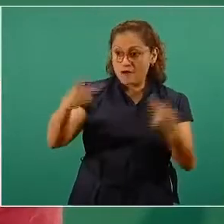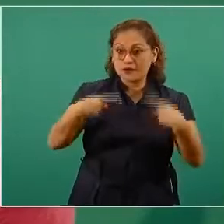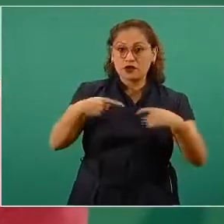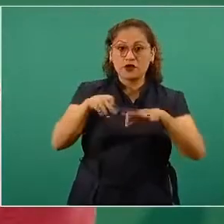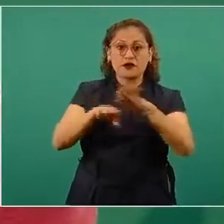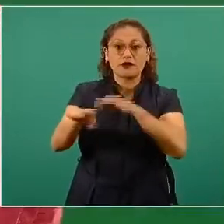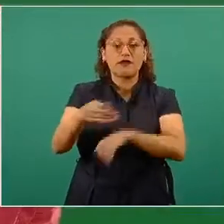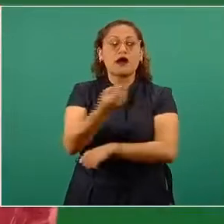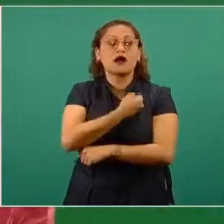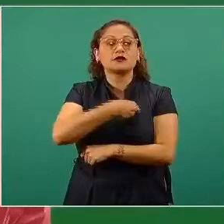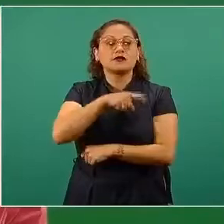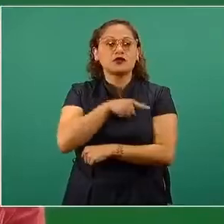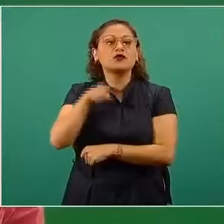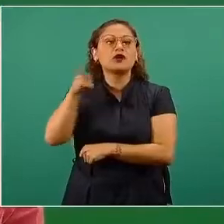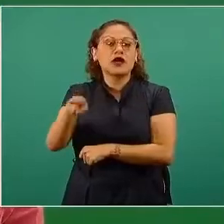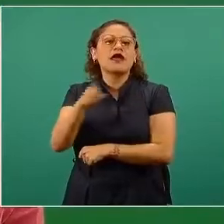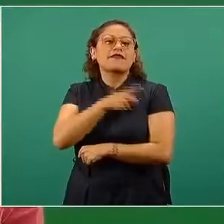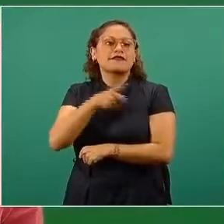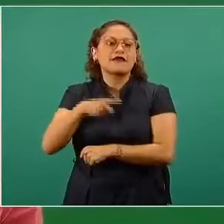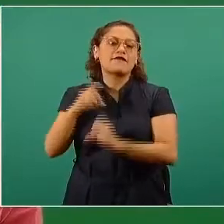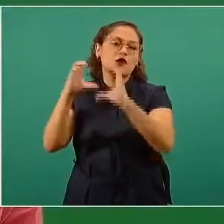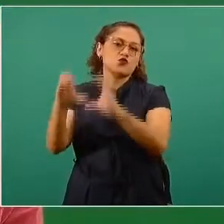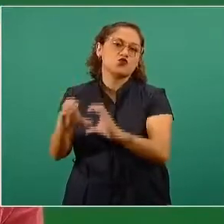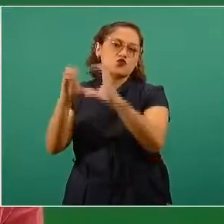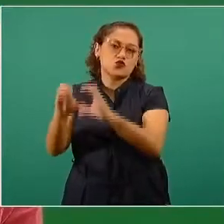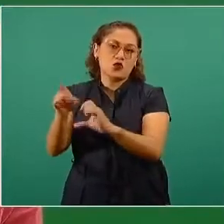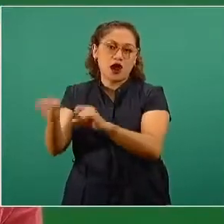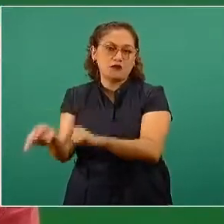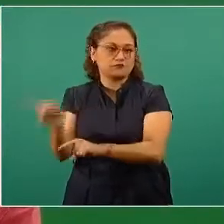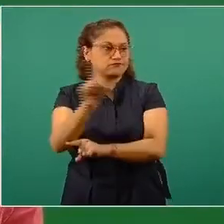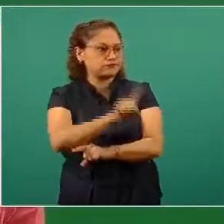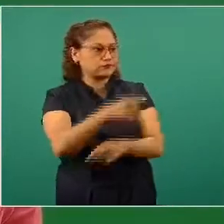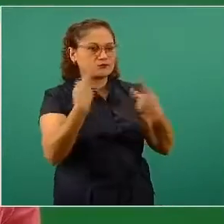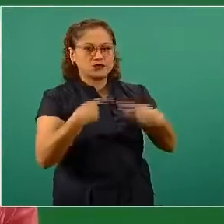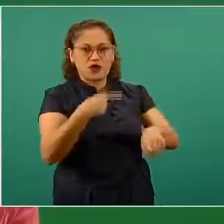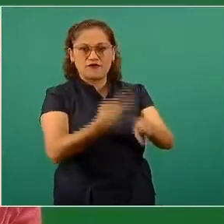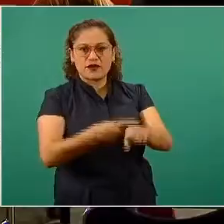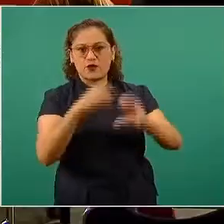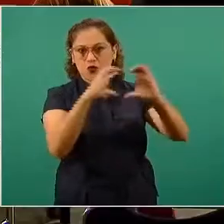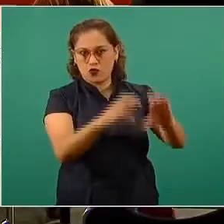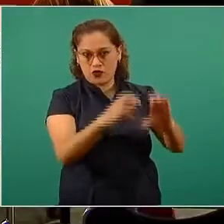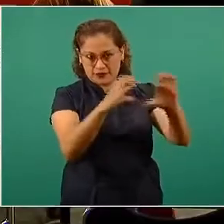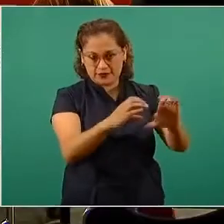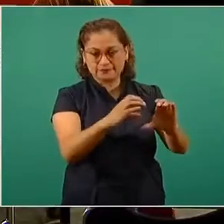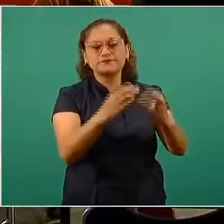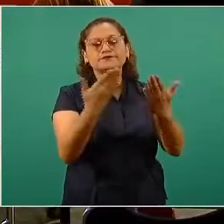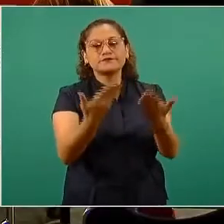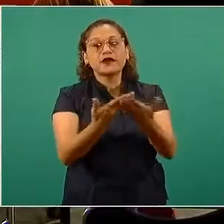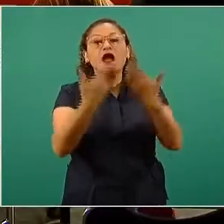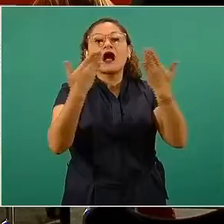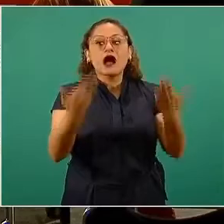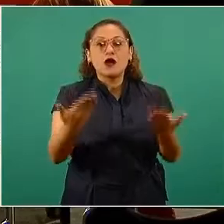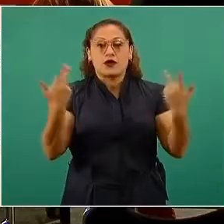médica. Finalmente, el ejemplo con el personal educativo. Aquí es al revés. Aquí la vacunación